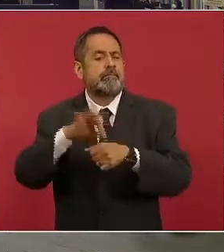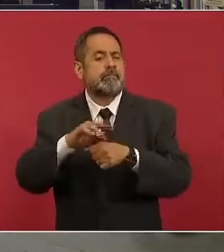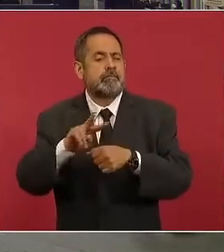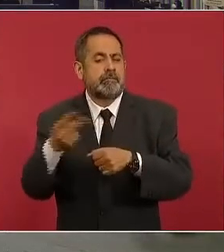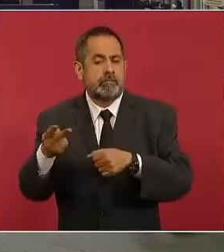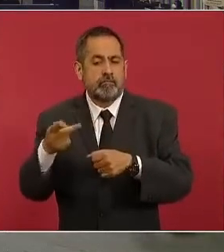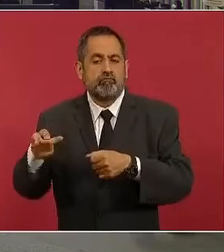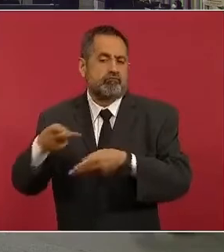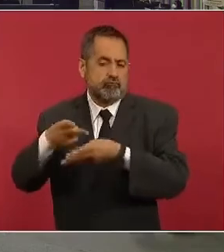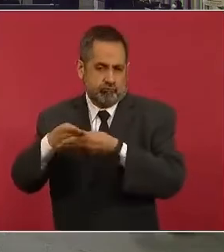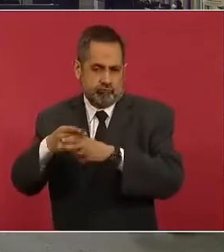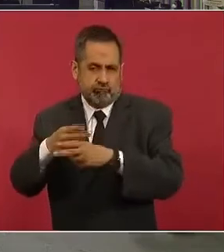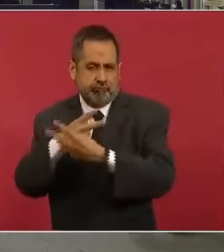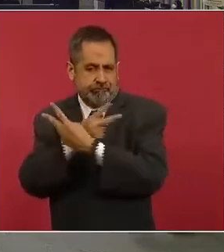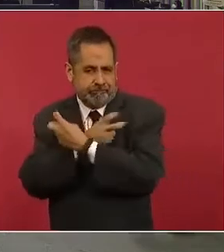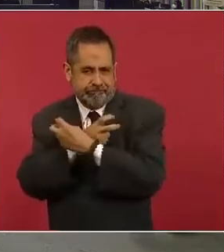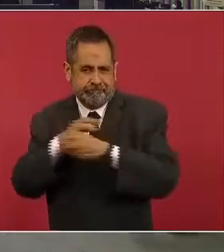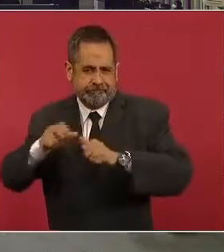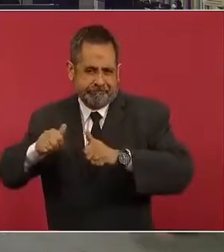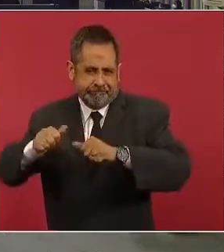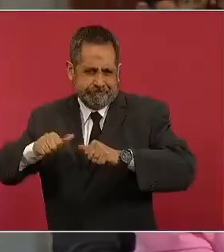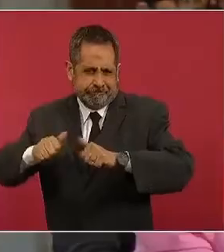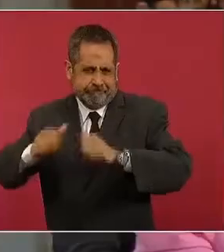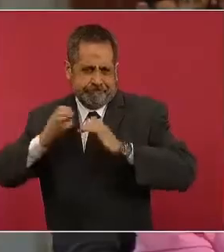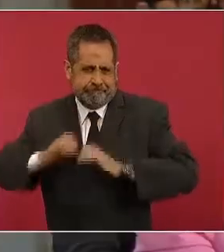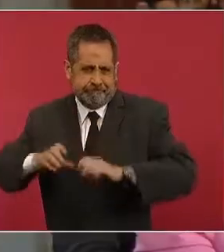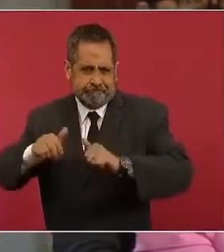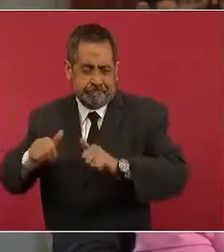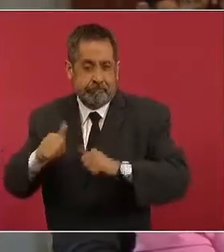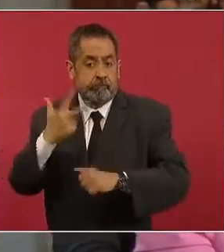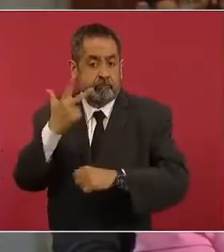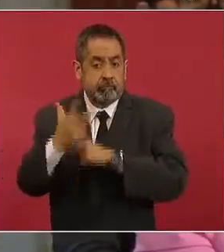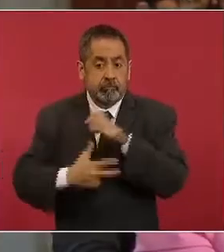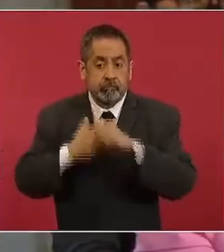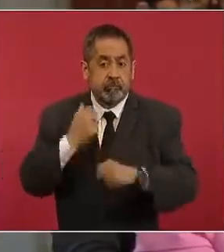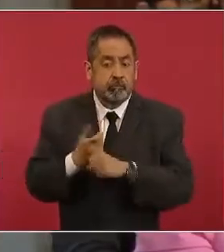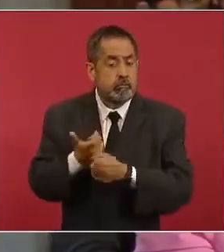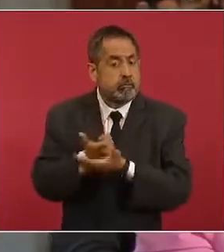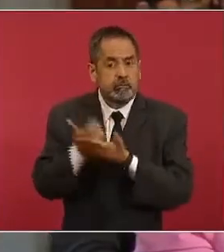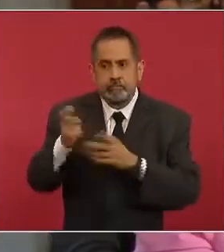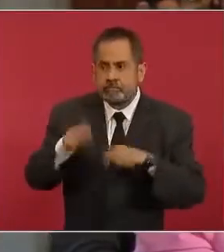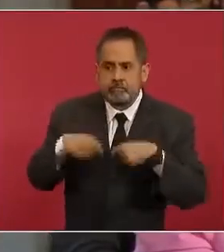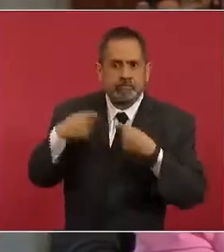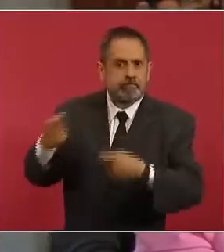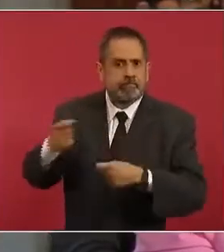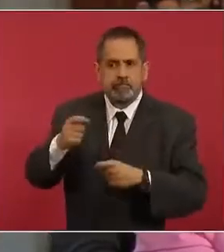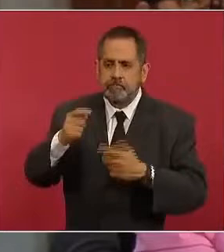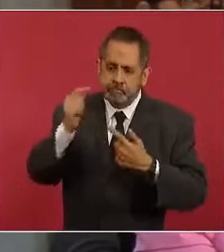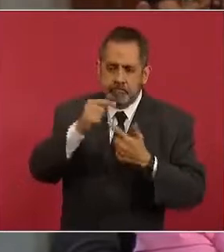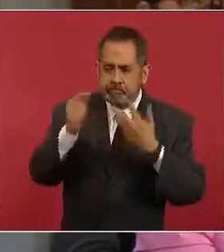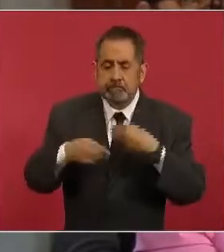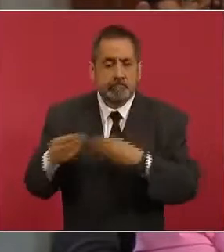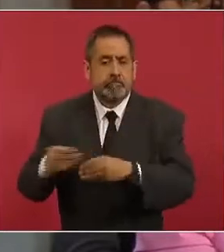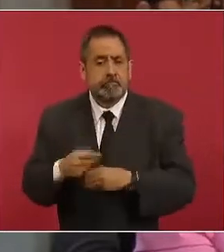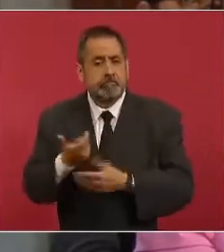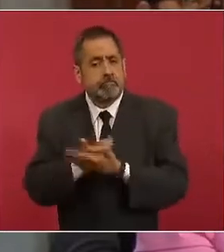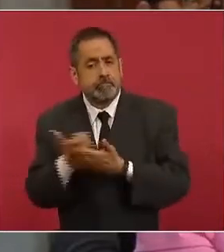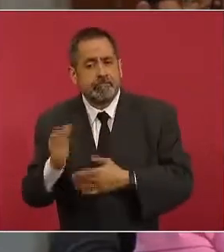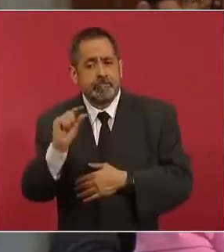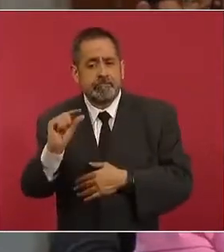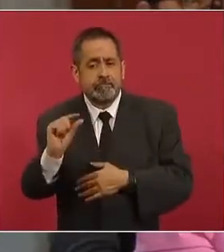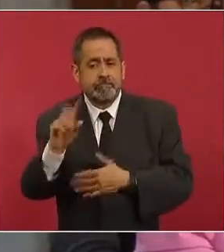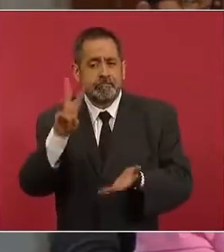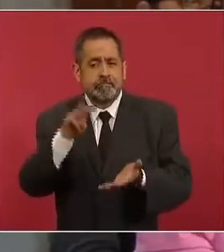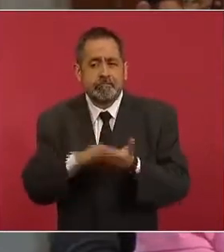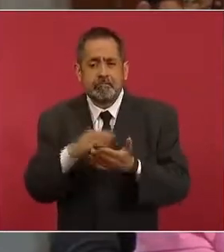como huesero desde hace más de 8 años, sin recibir ninguna prestación laboral, cobrando un sueldo de